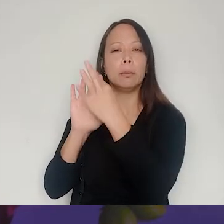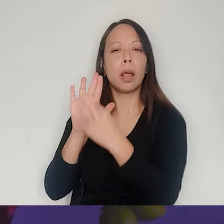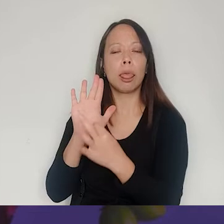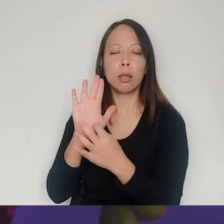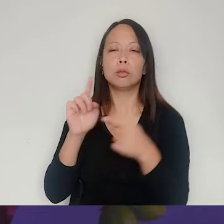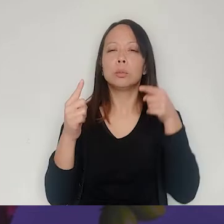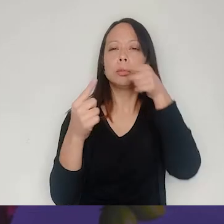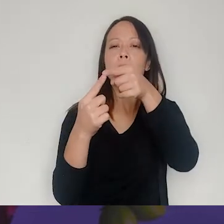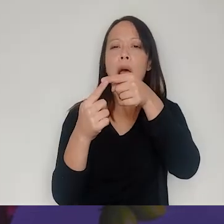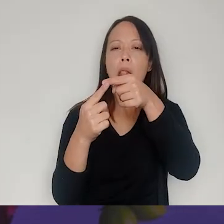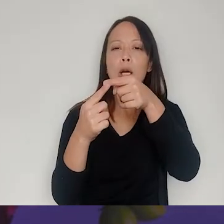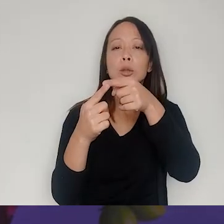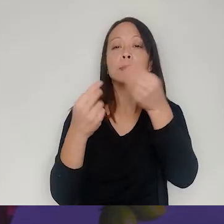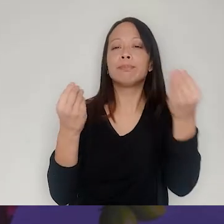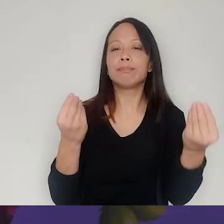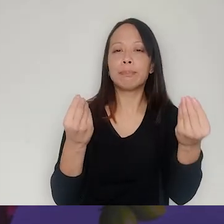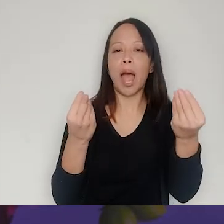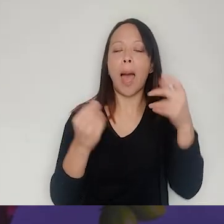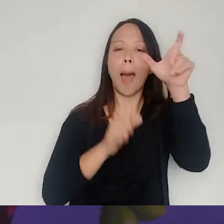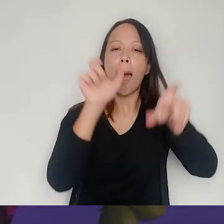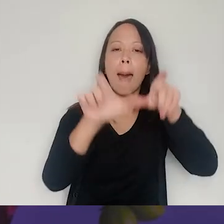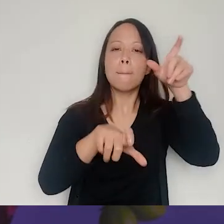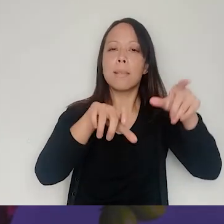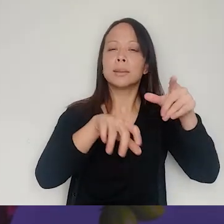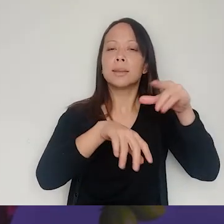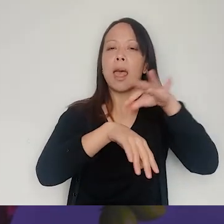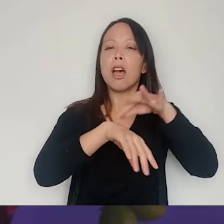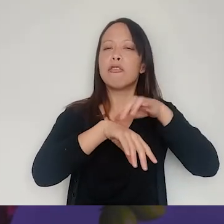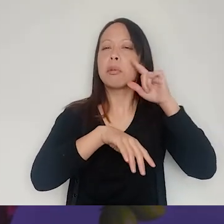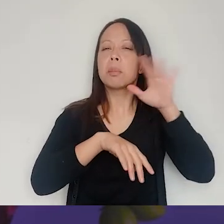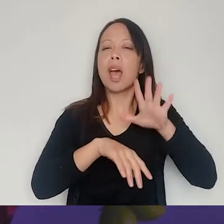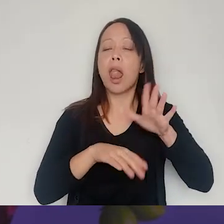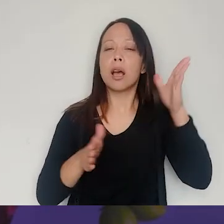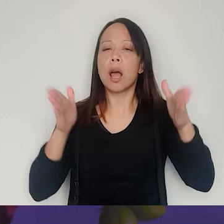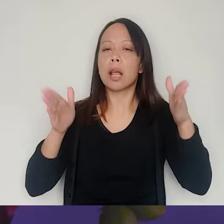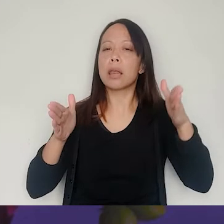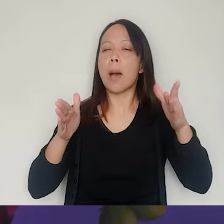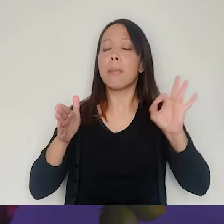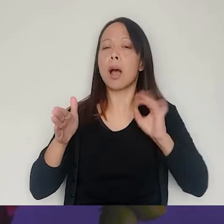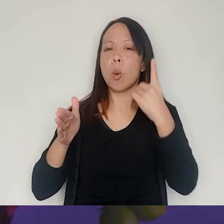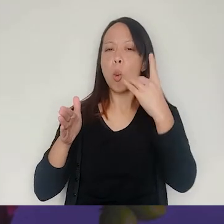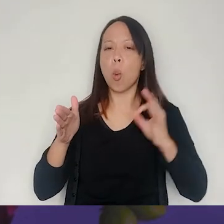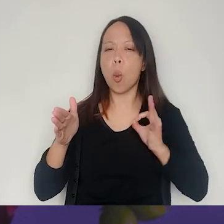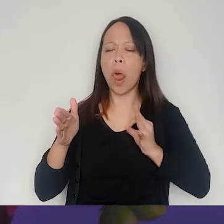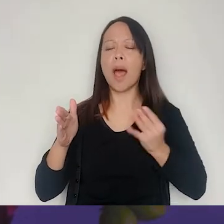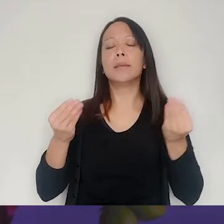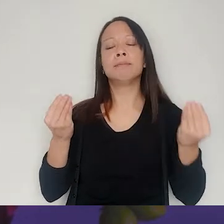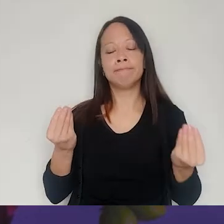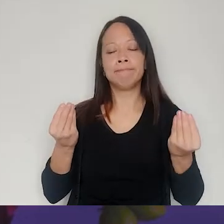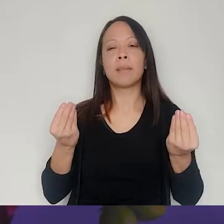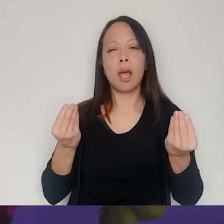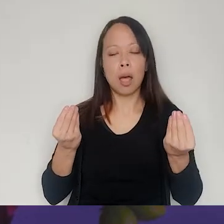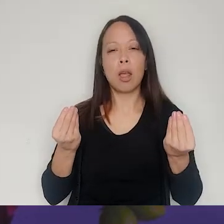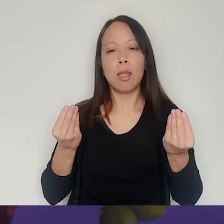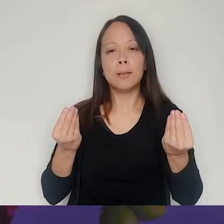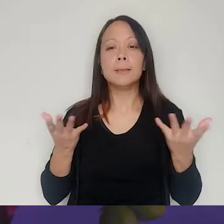principal objetivo es que los pacientes de enfermedades raras reciban un diagnóstico preciso en el plazo de un año. Algo que, bueno, pues desafortunadamente